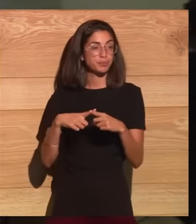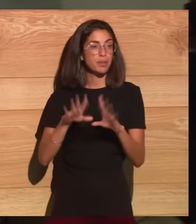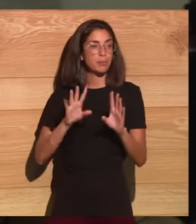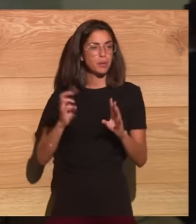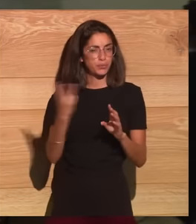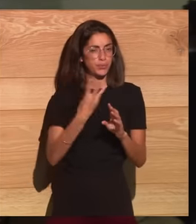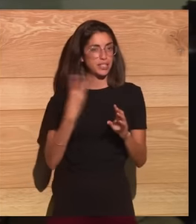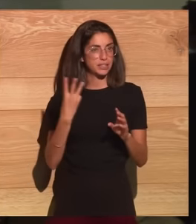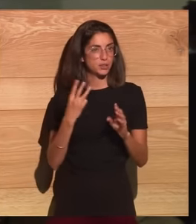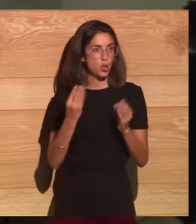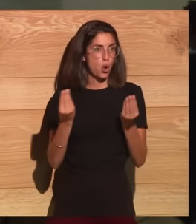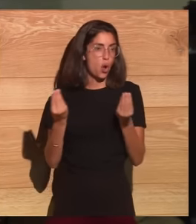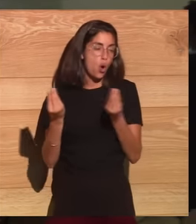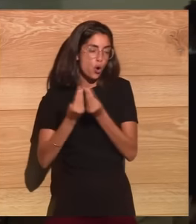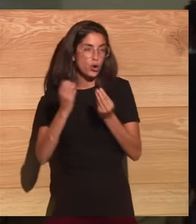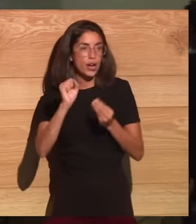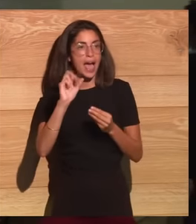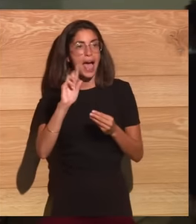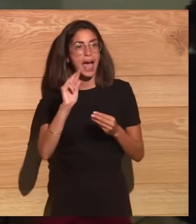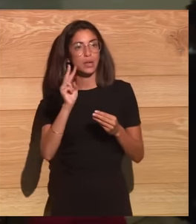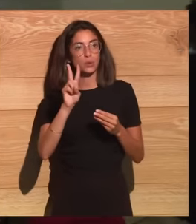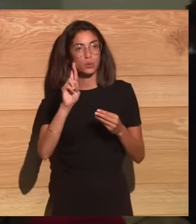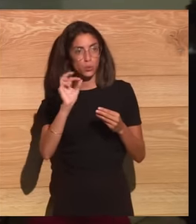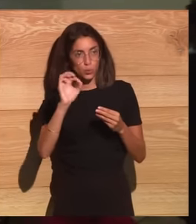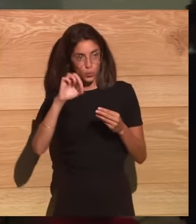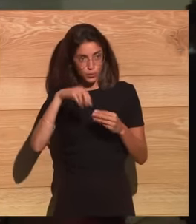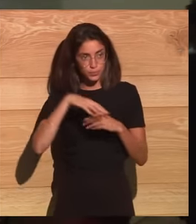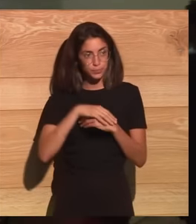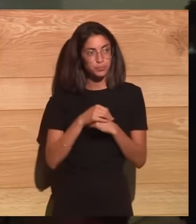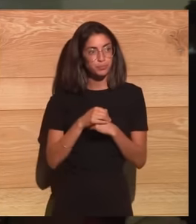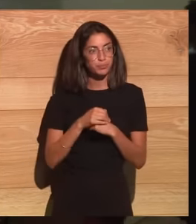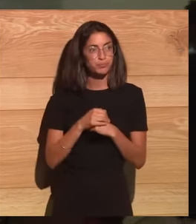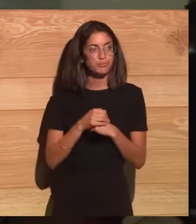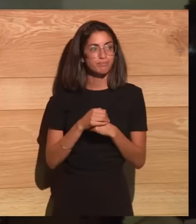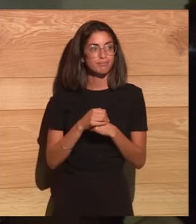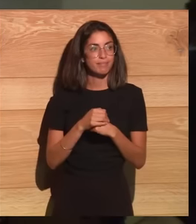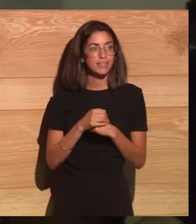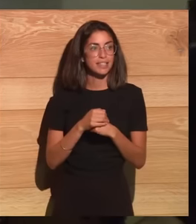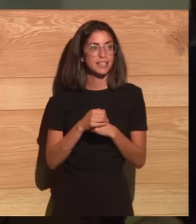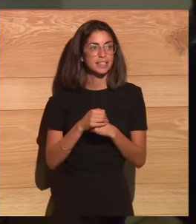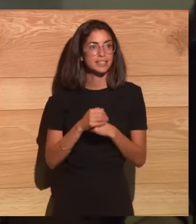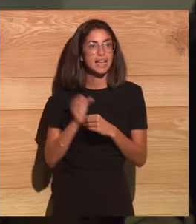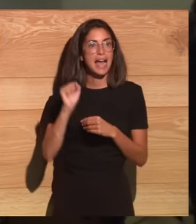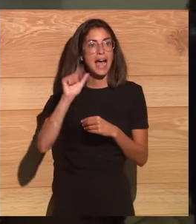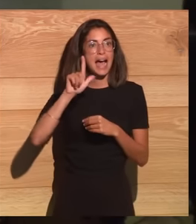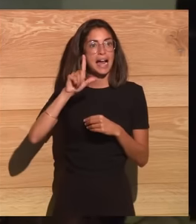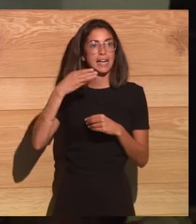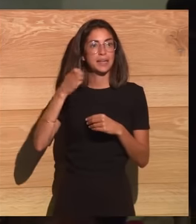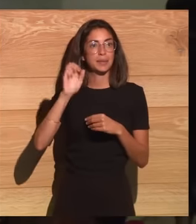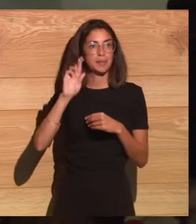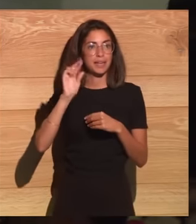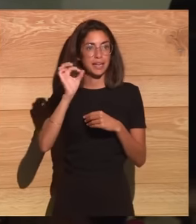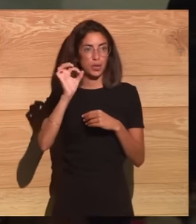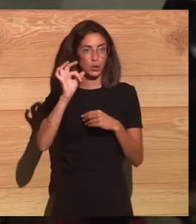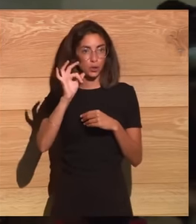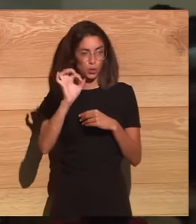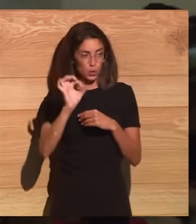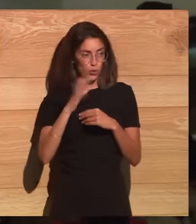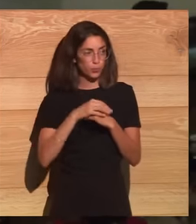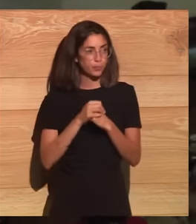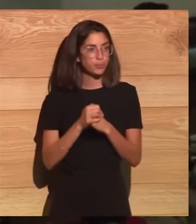tres te refieres con Arturo. Con Arturo. Con todos vosotros, Alberto Sánchez Campó. ¡Ole!